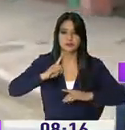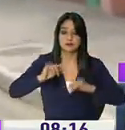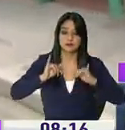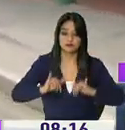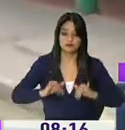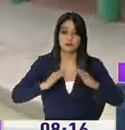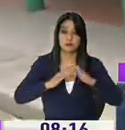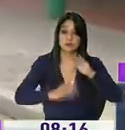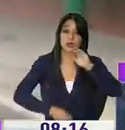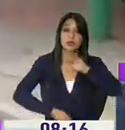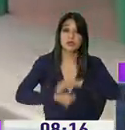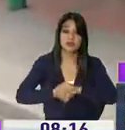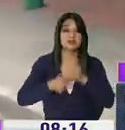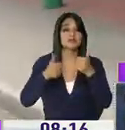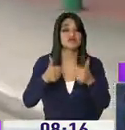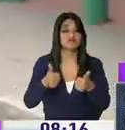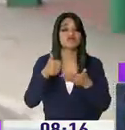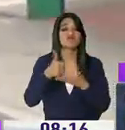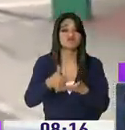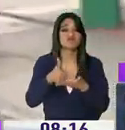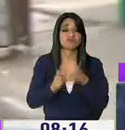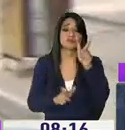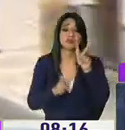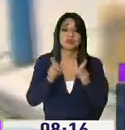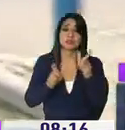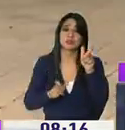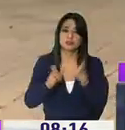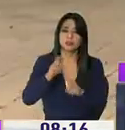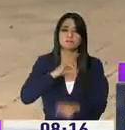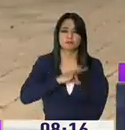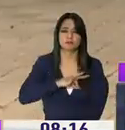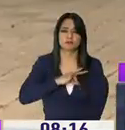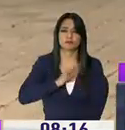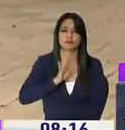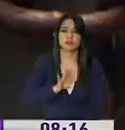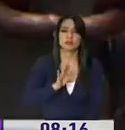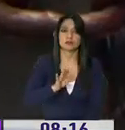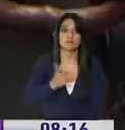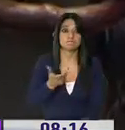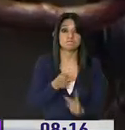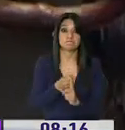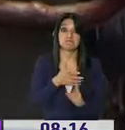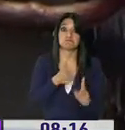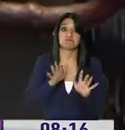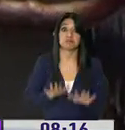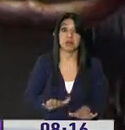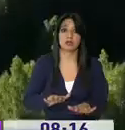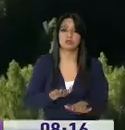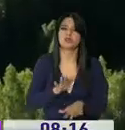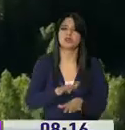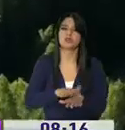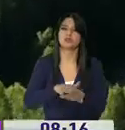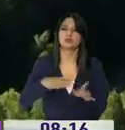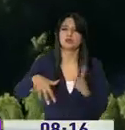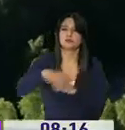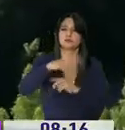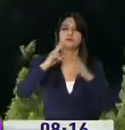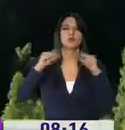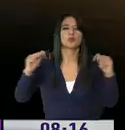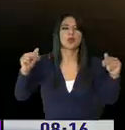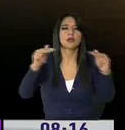casa ha servido para que la ciudadanía concientice sobre los efectos que se está produciendo en la